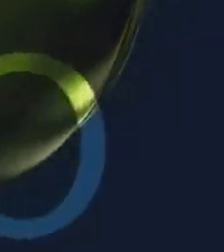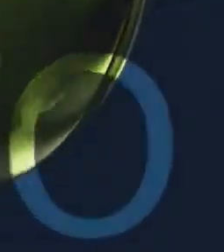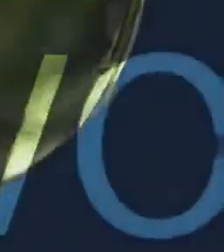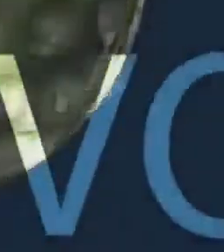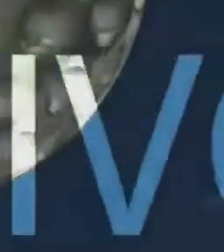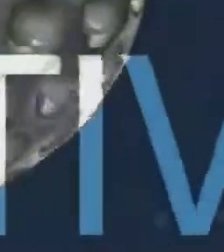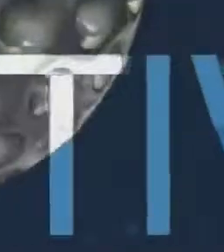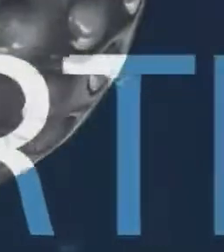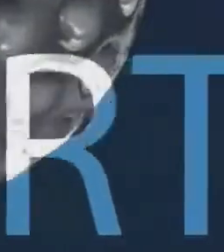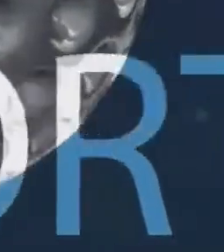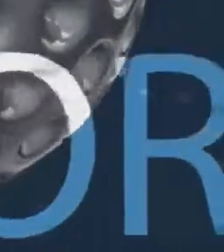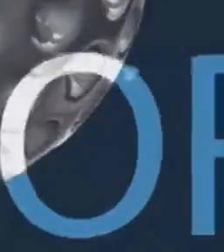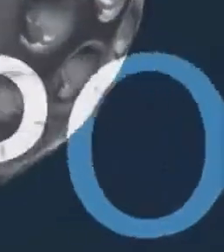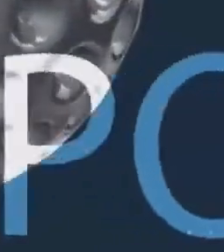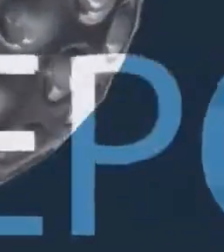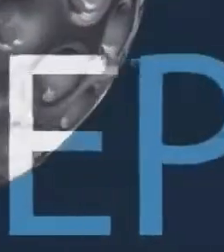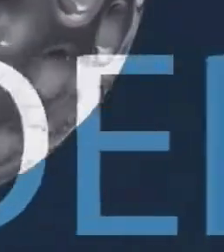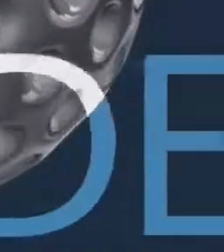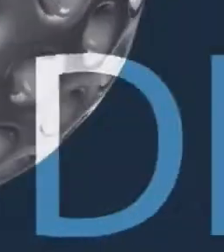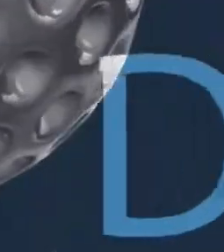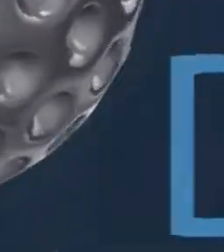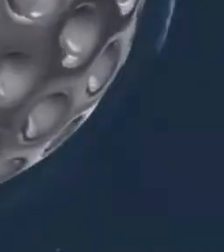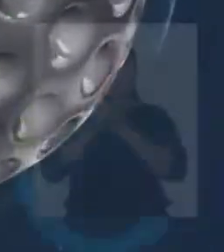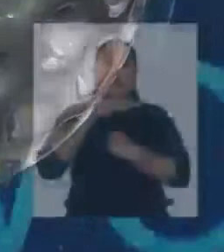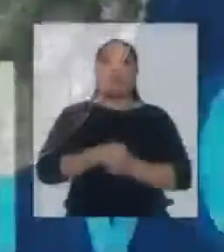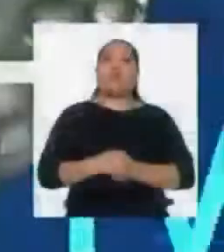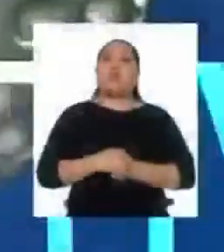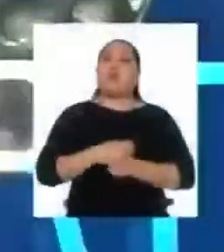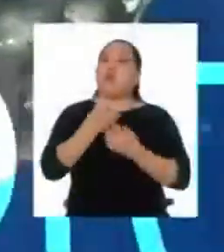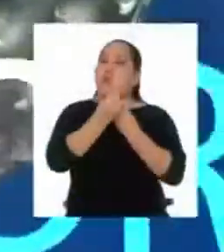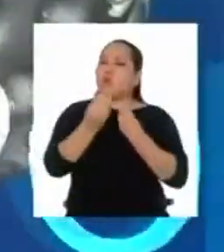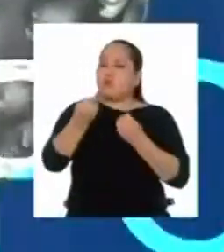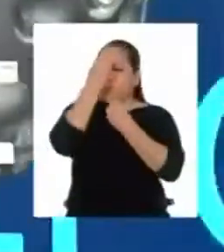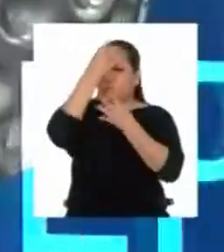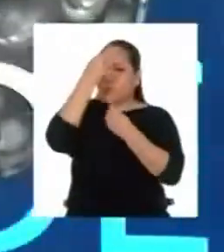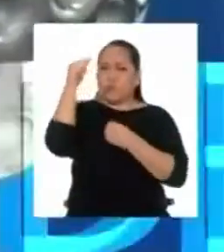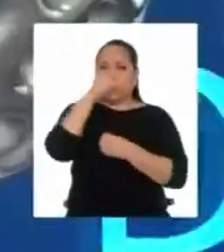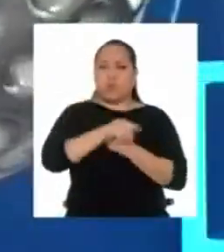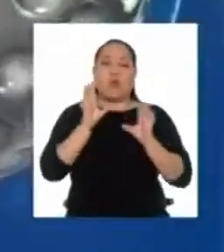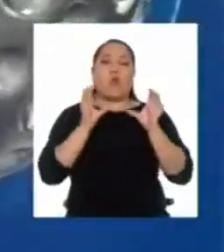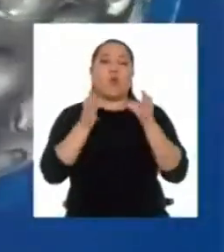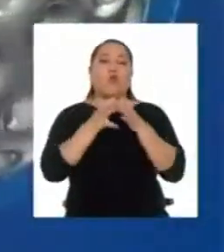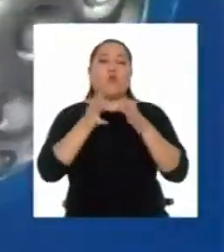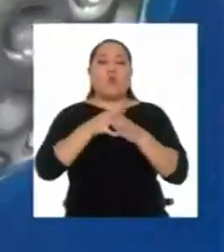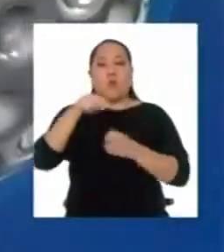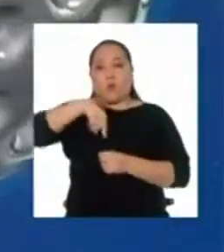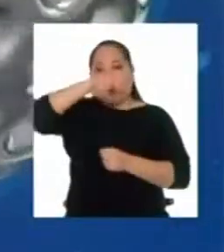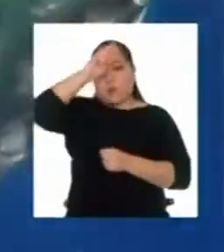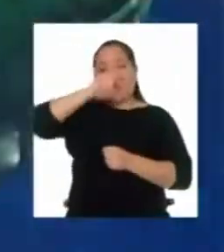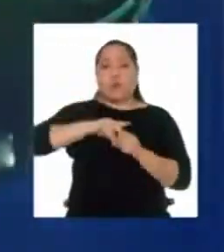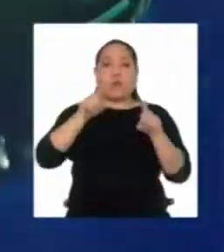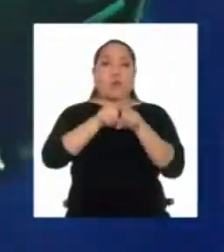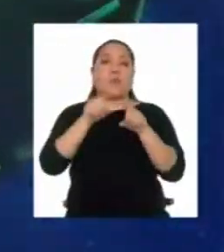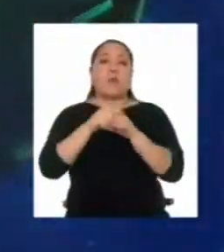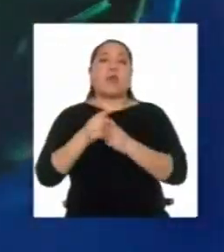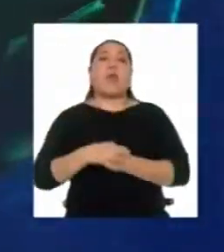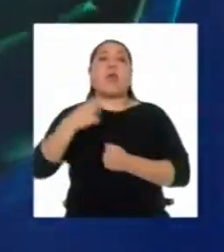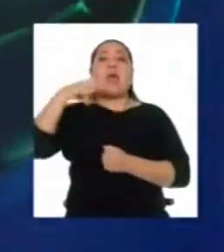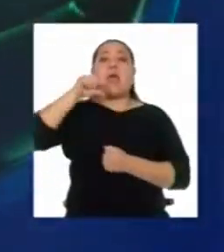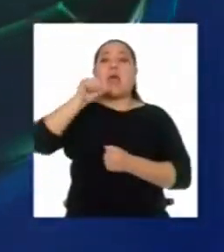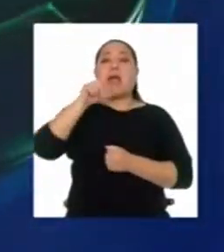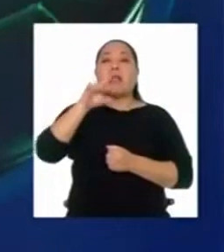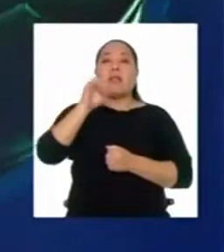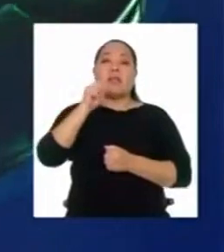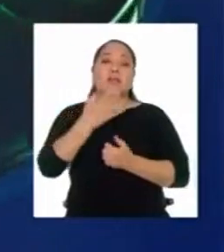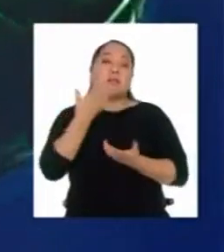Bien, nos reencontramos a las 10 de la noche en Pared con mucha información sobre nuestra selección, sobre también Pedro Galesia y